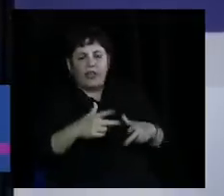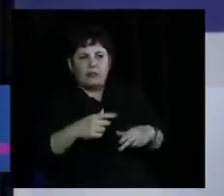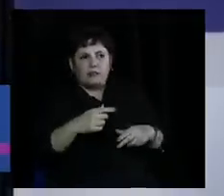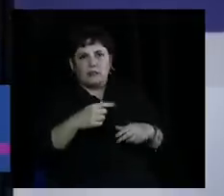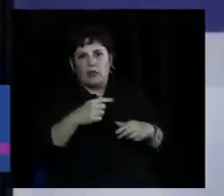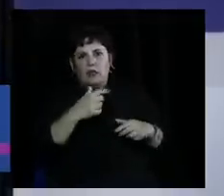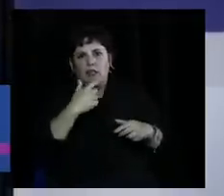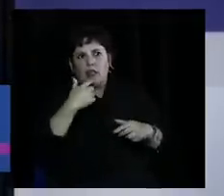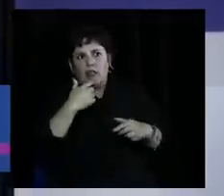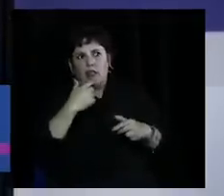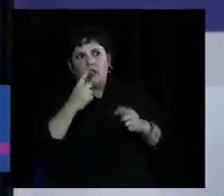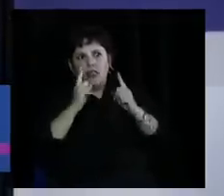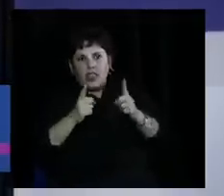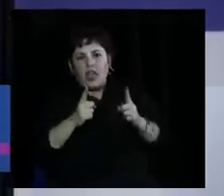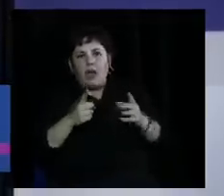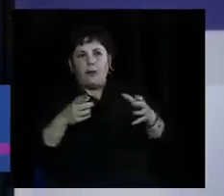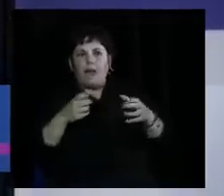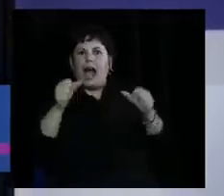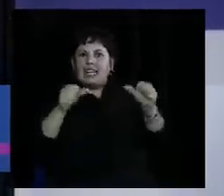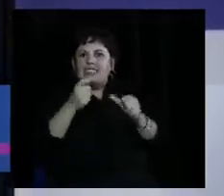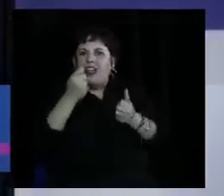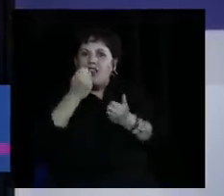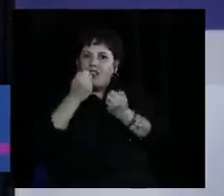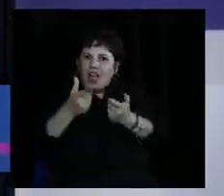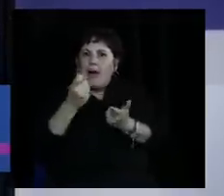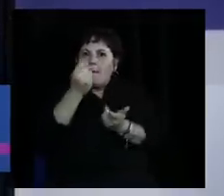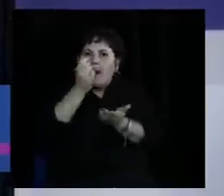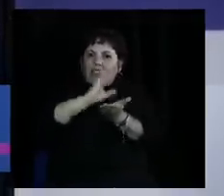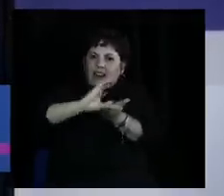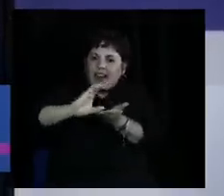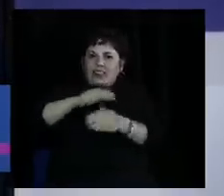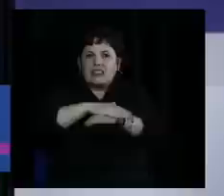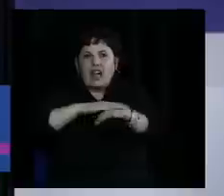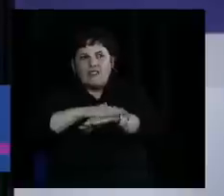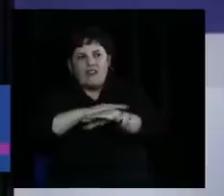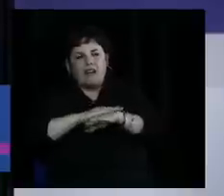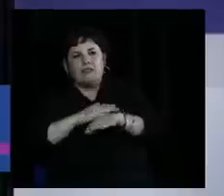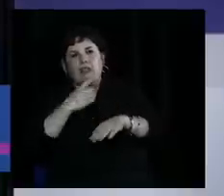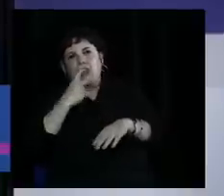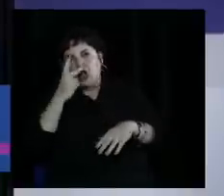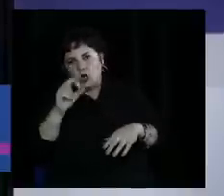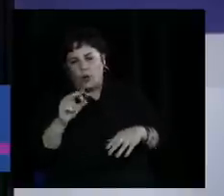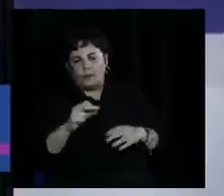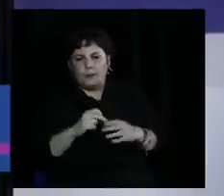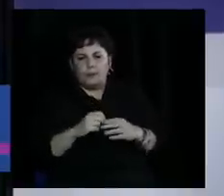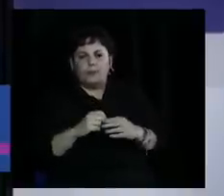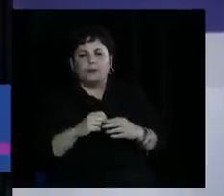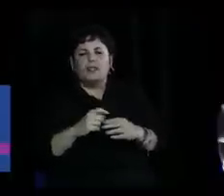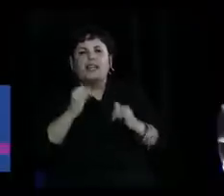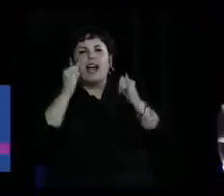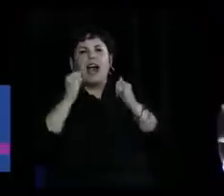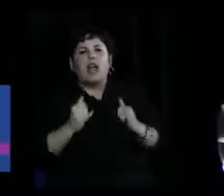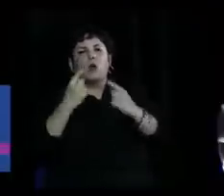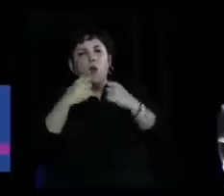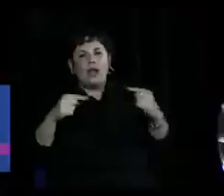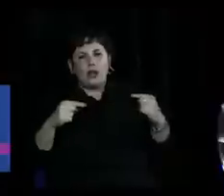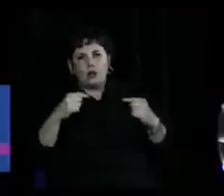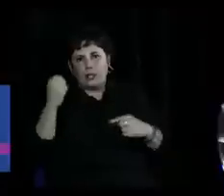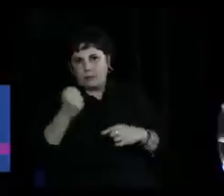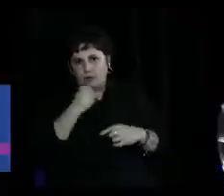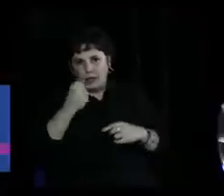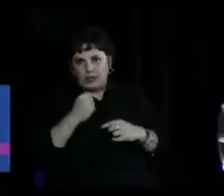las organizaciones sociales, que hay que hacer una renta básica, lo denostan. Pero además hay una cosa importante, Leandro,